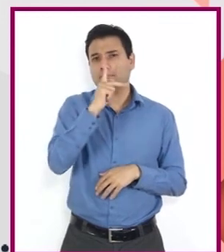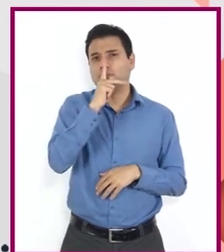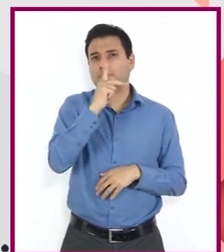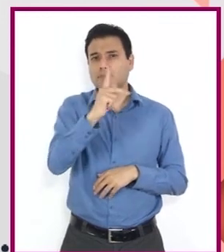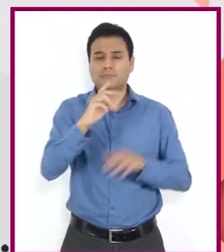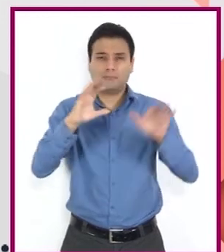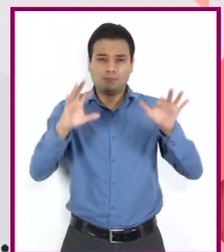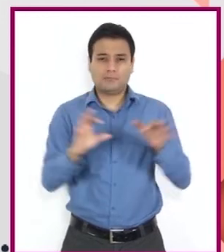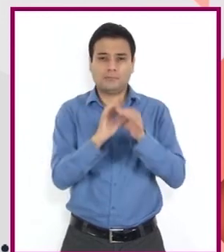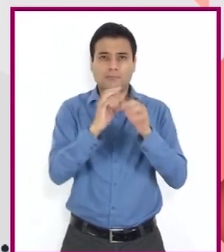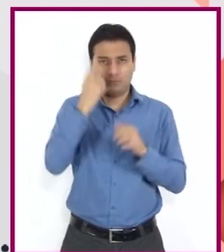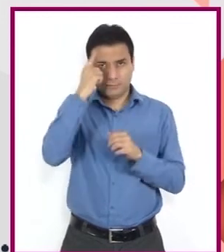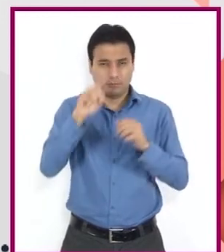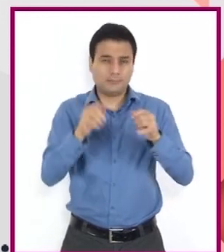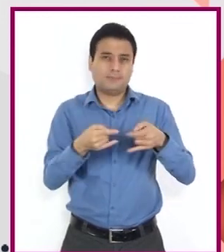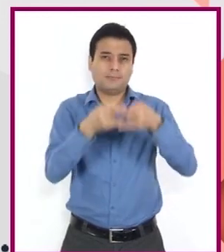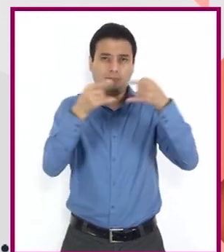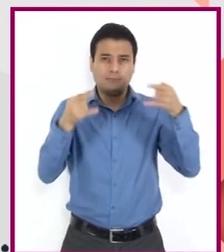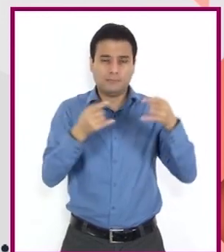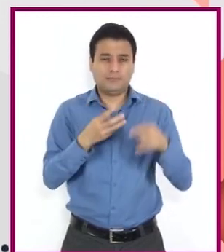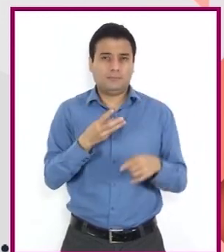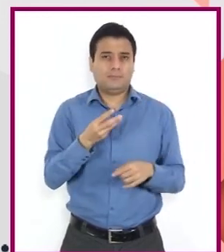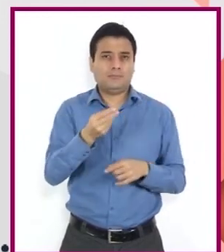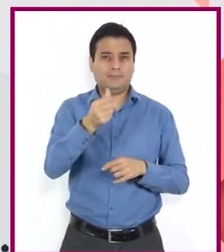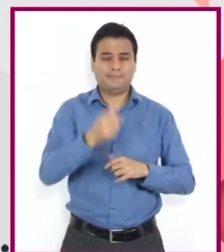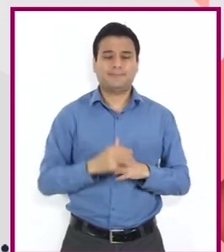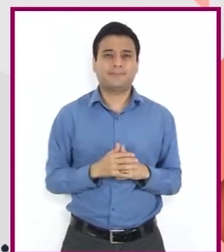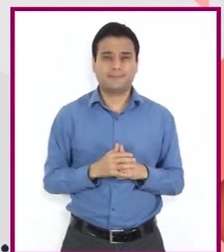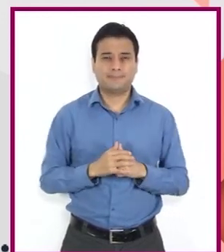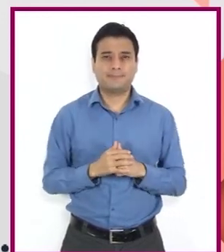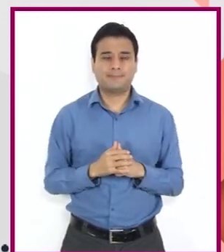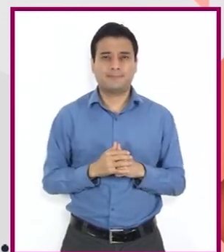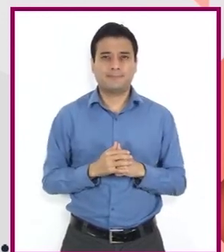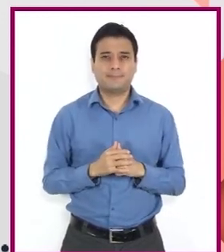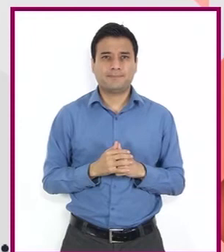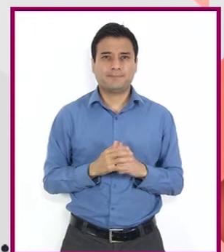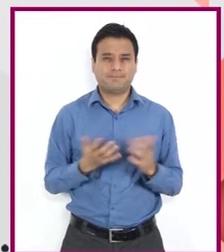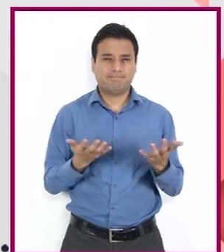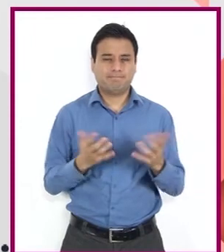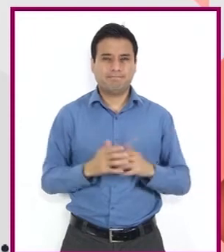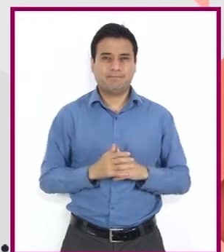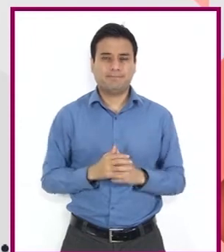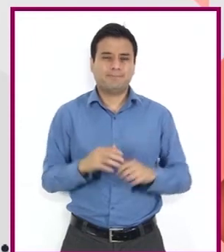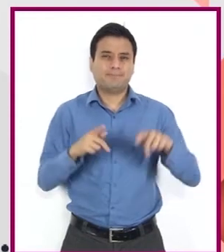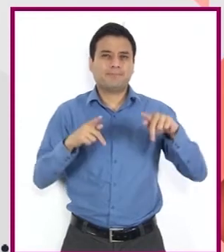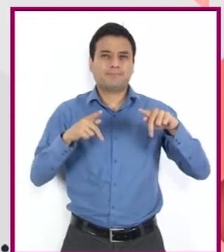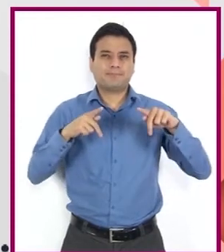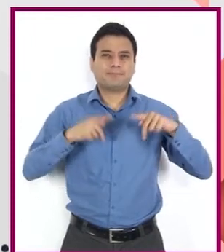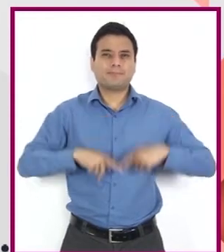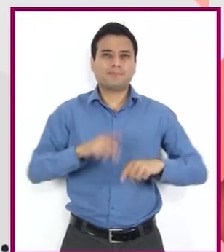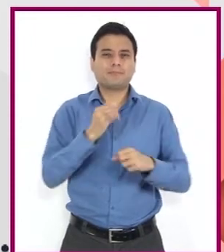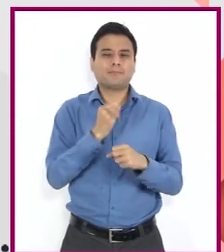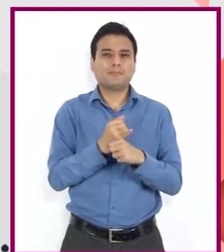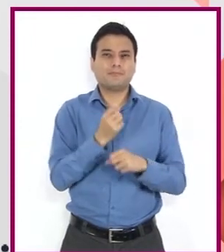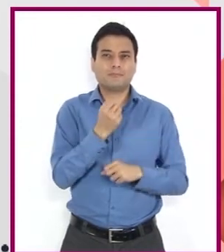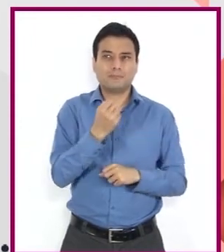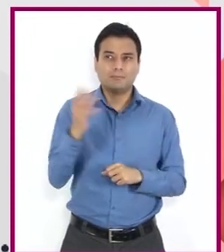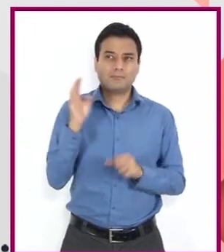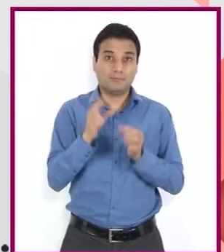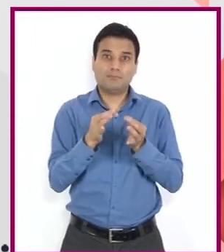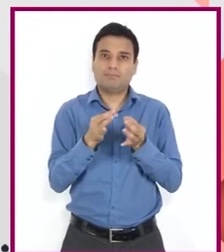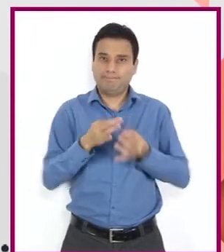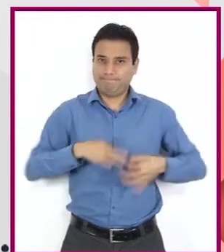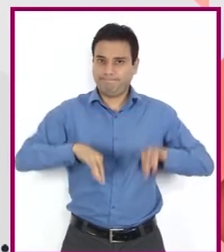objetivo narrar una historia o idea. De forma general, los personajes son parte de esos